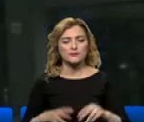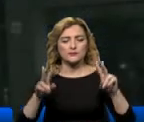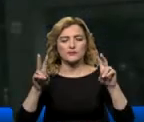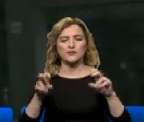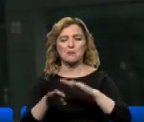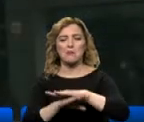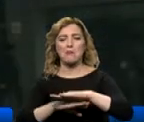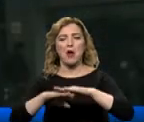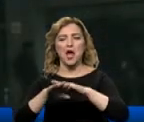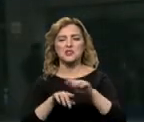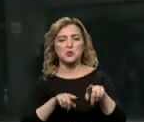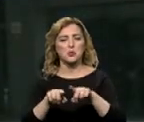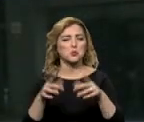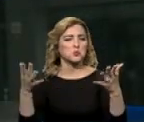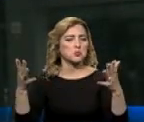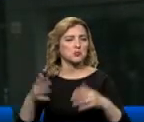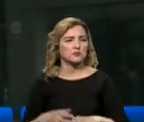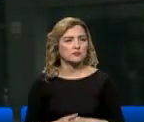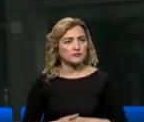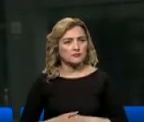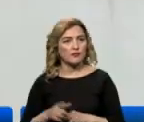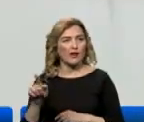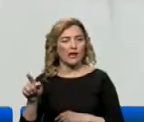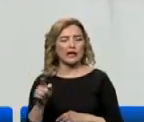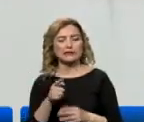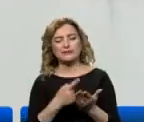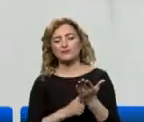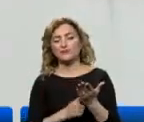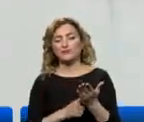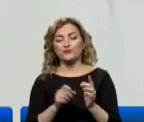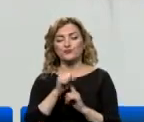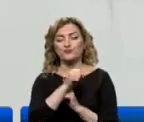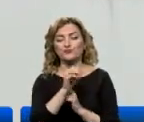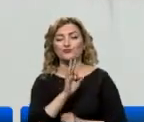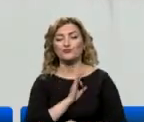concursos. Actualmente el Consejo de la Judicatura se encuentra definiendo el sistema